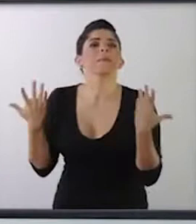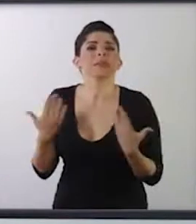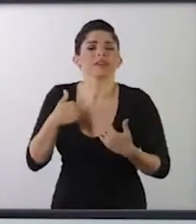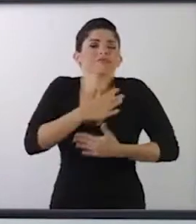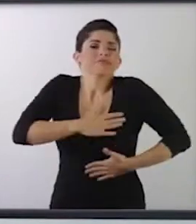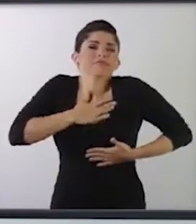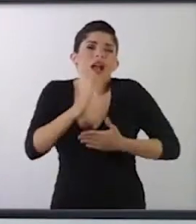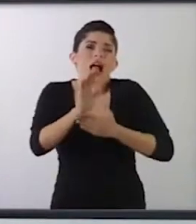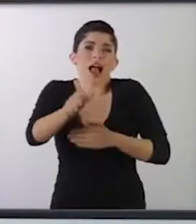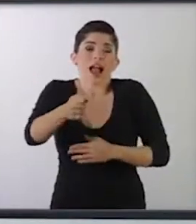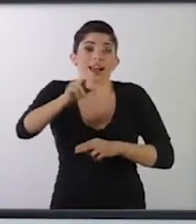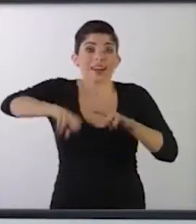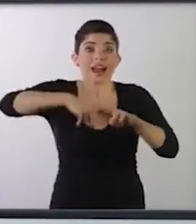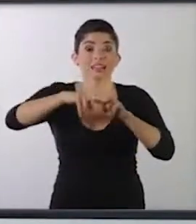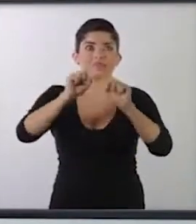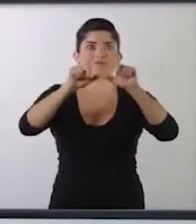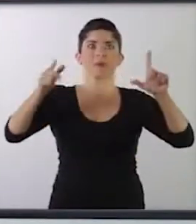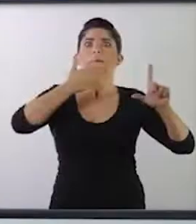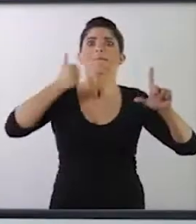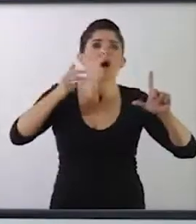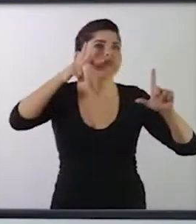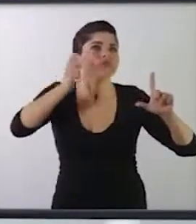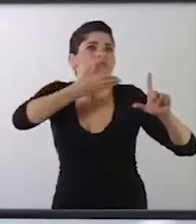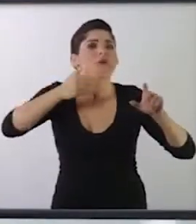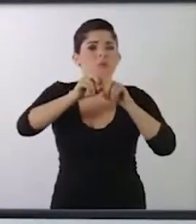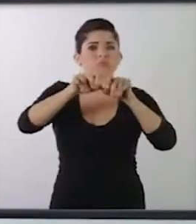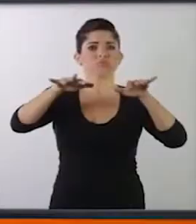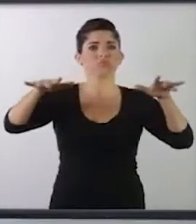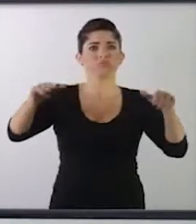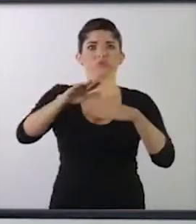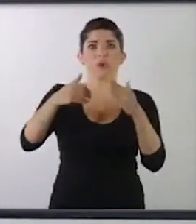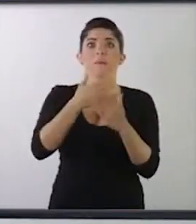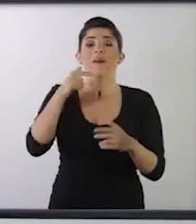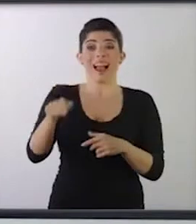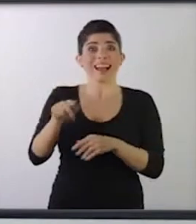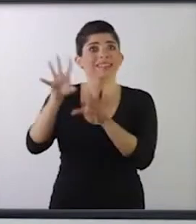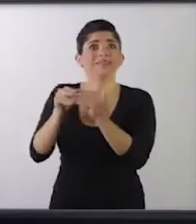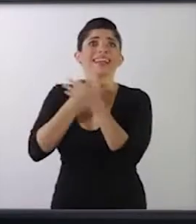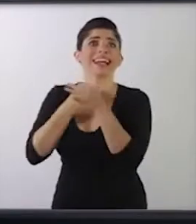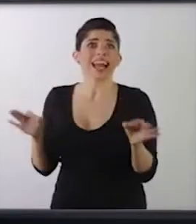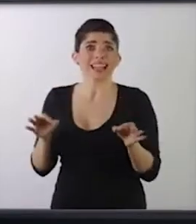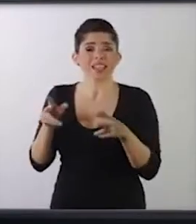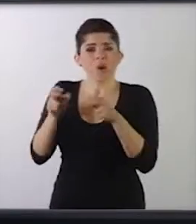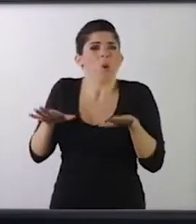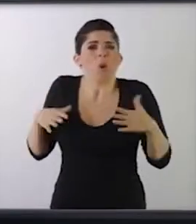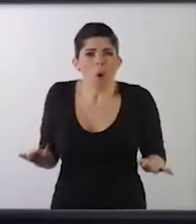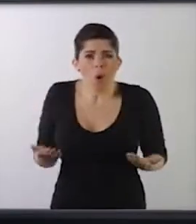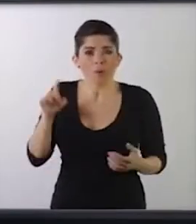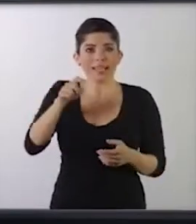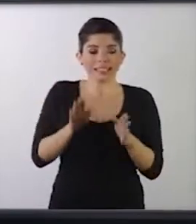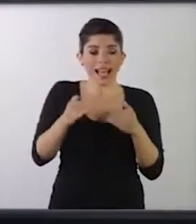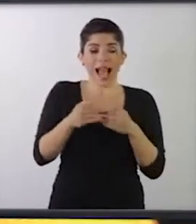canales nacionales con mejor imagen, mejor sonido y mayor cobertura, completamente gratis. Para recibirla necesitas